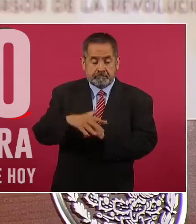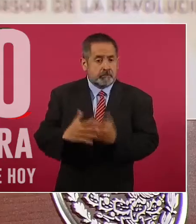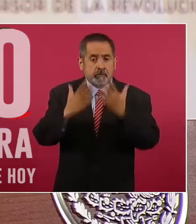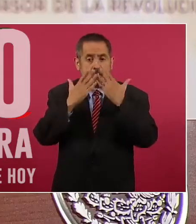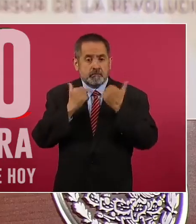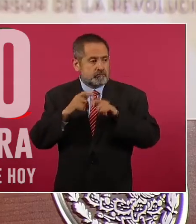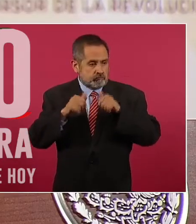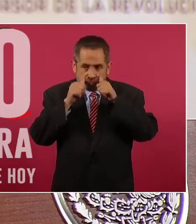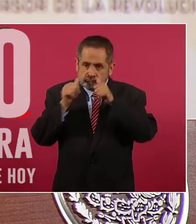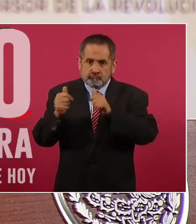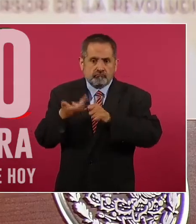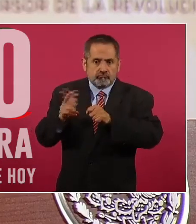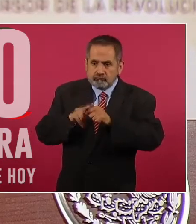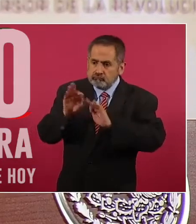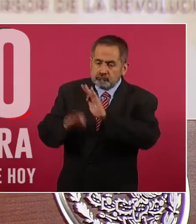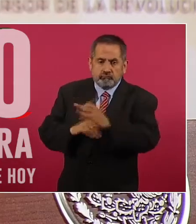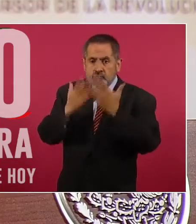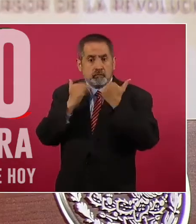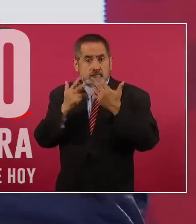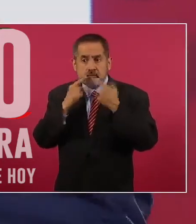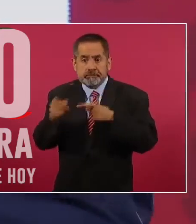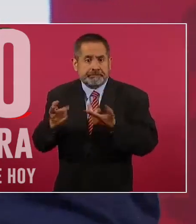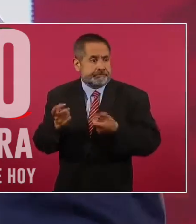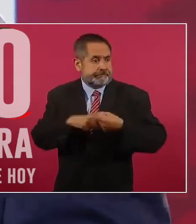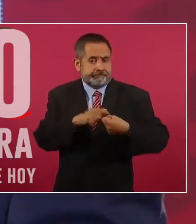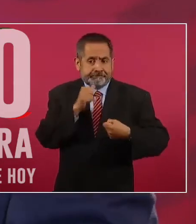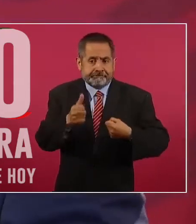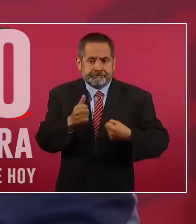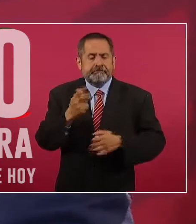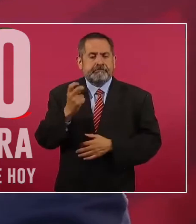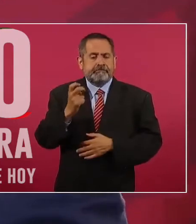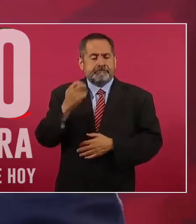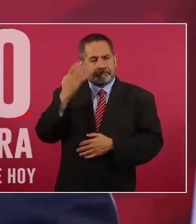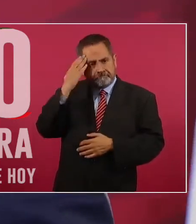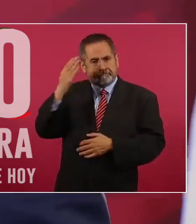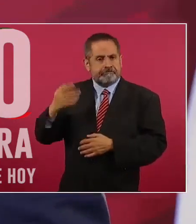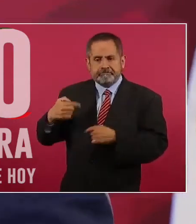seguridad social. Por eso el plan